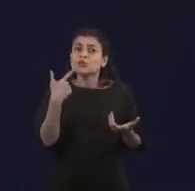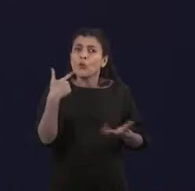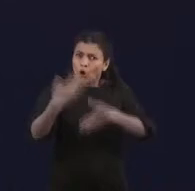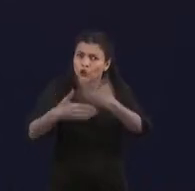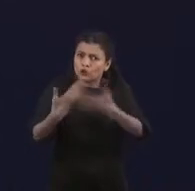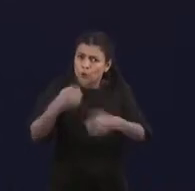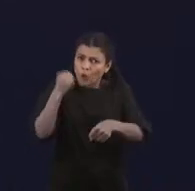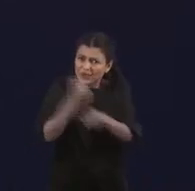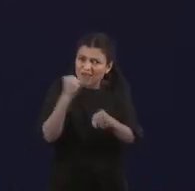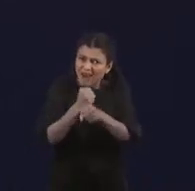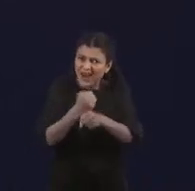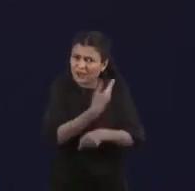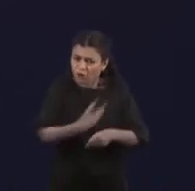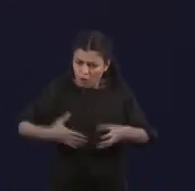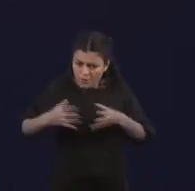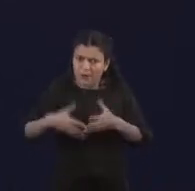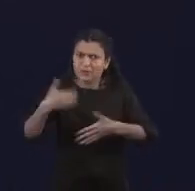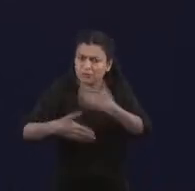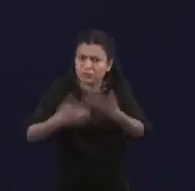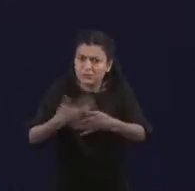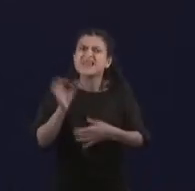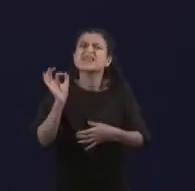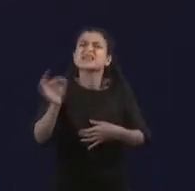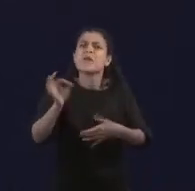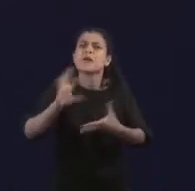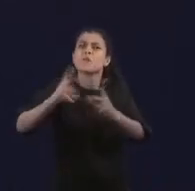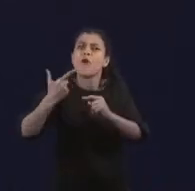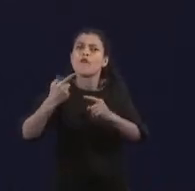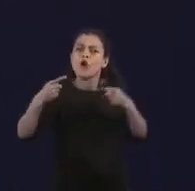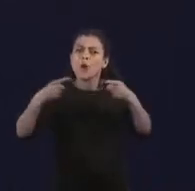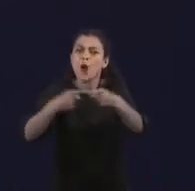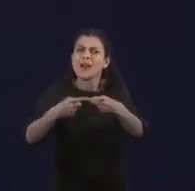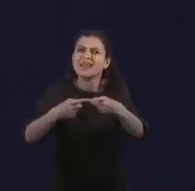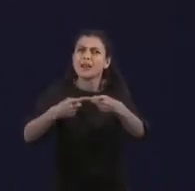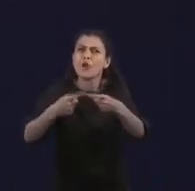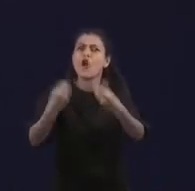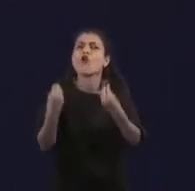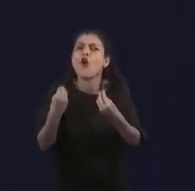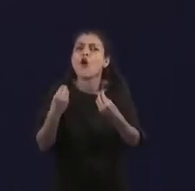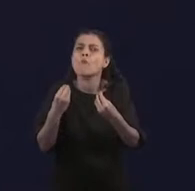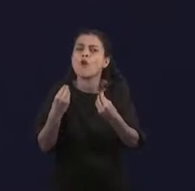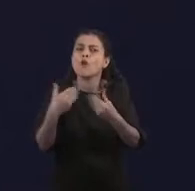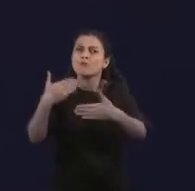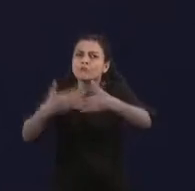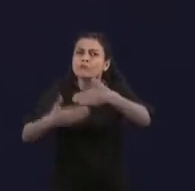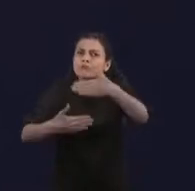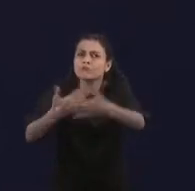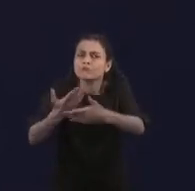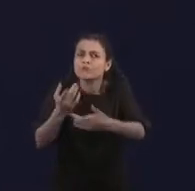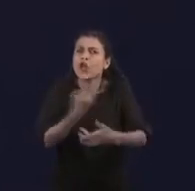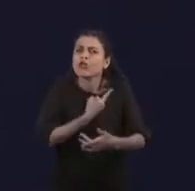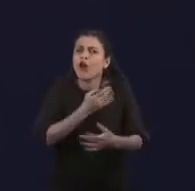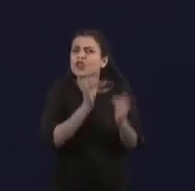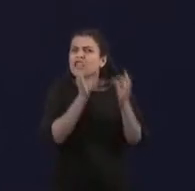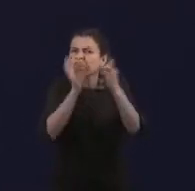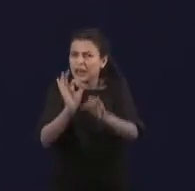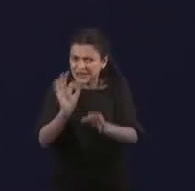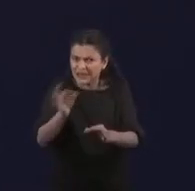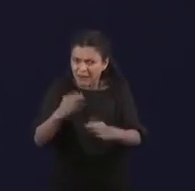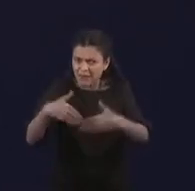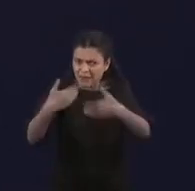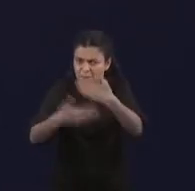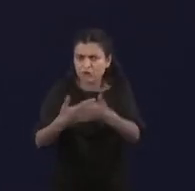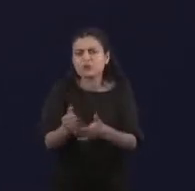la muestra de que sabemos hacer las cosas y la muestra de que el camino hacia donde vamos está transitando